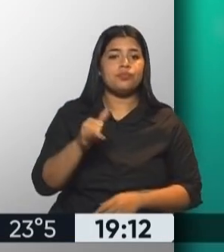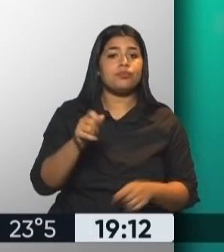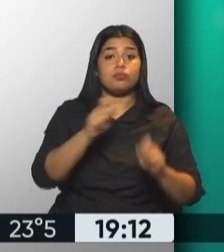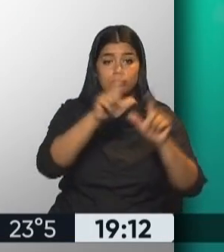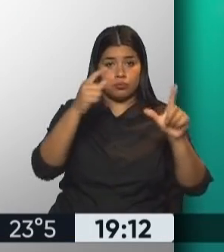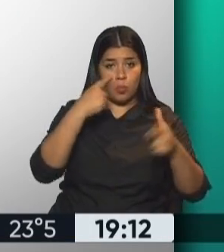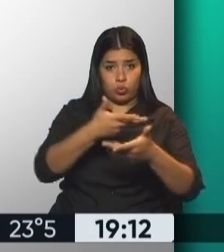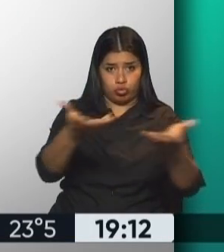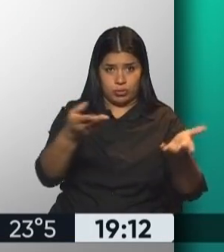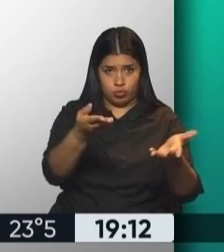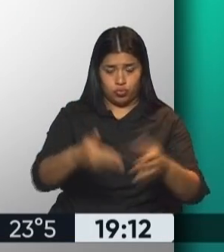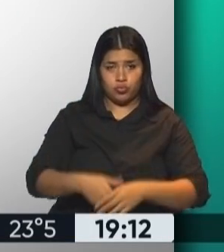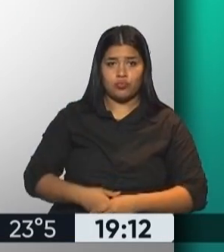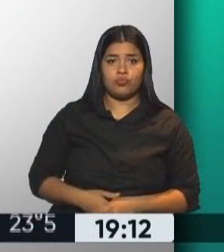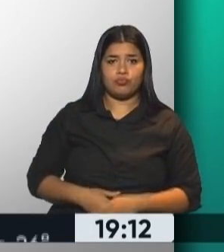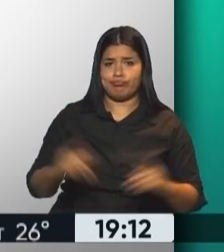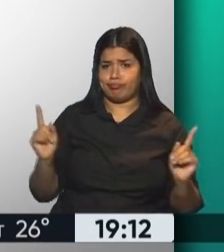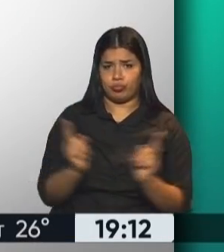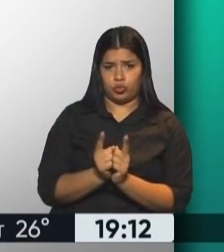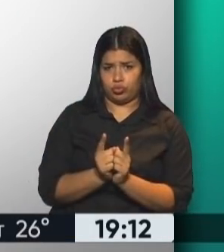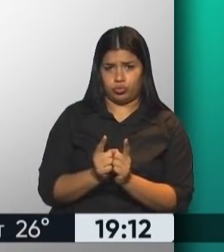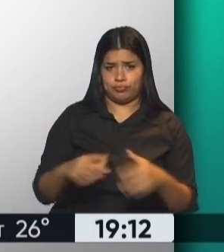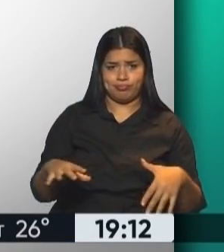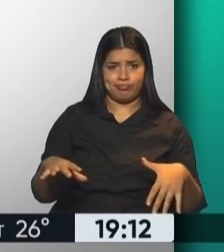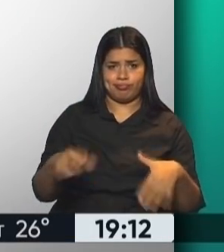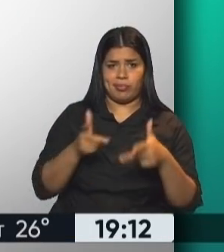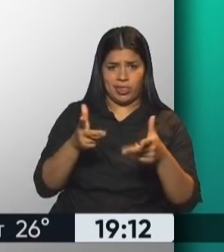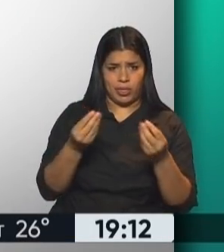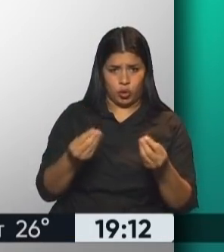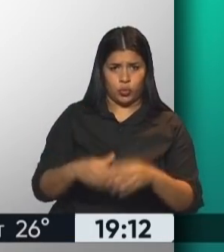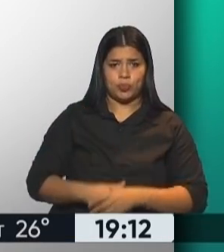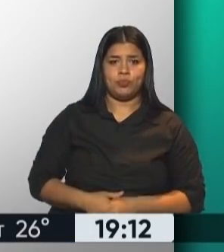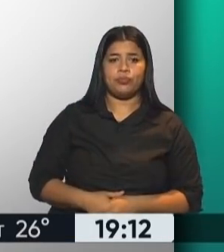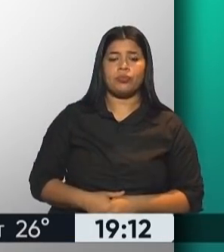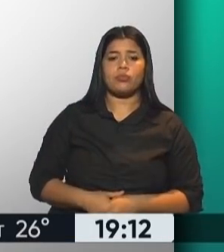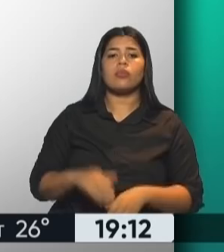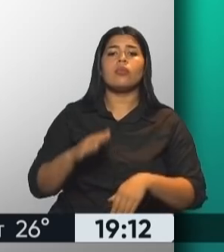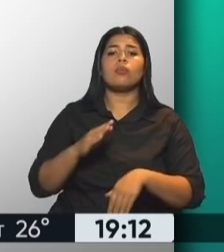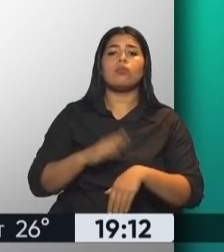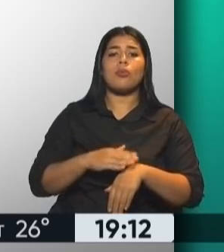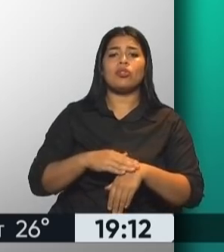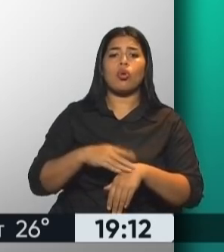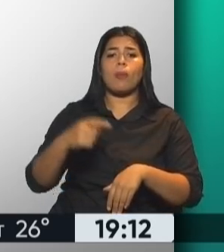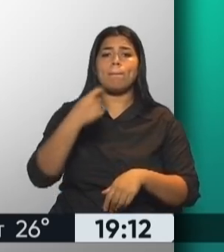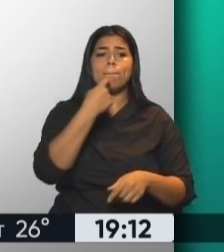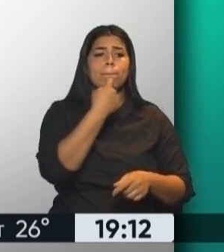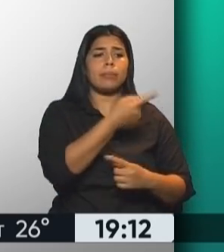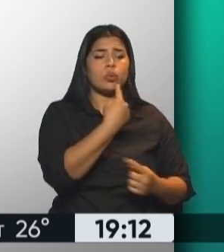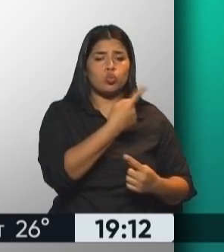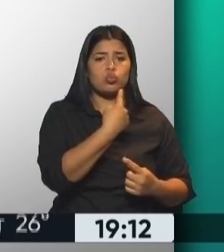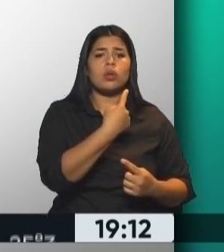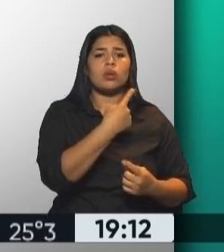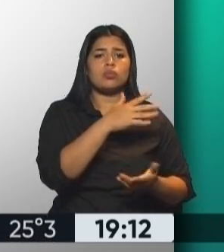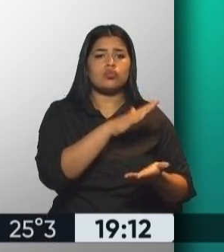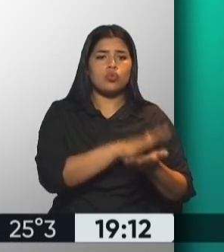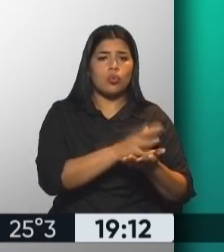porque mira, ahí está resumido exactamente qué es lo que dijo. En el momento en que le preguntaron por la audiencia